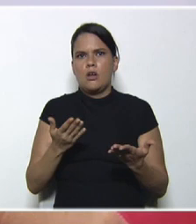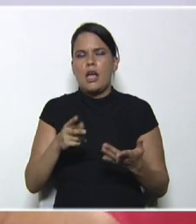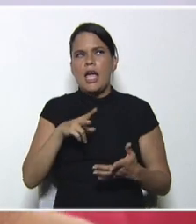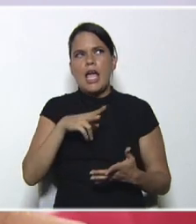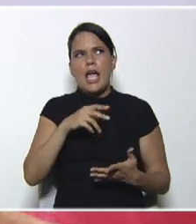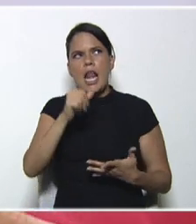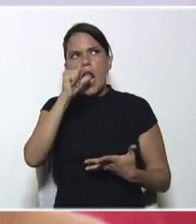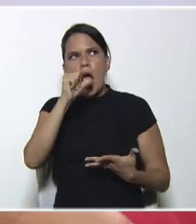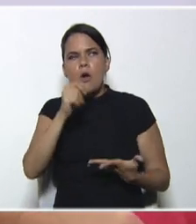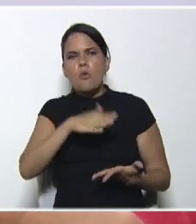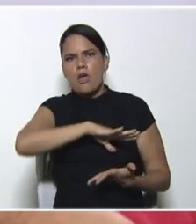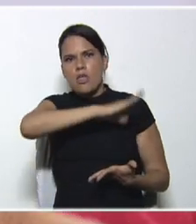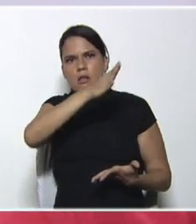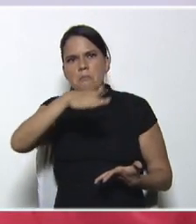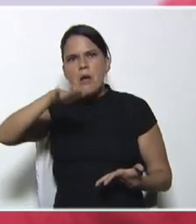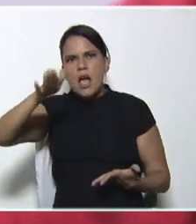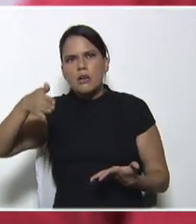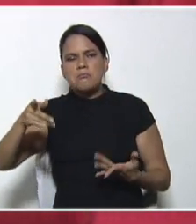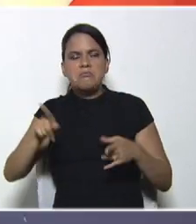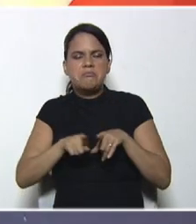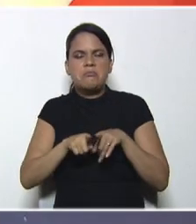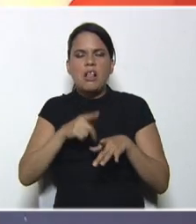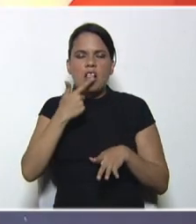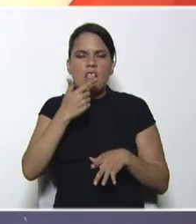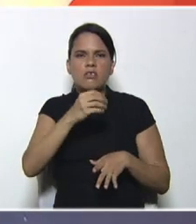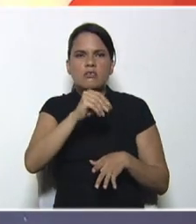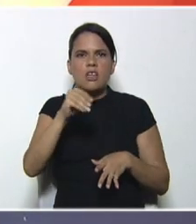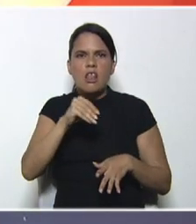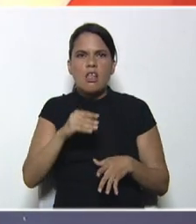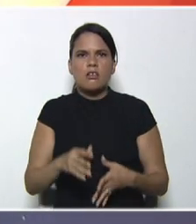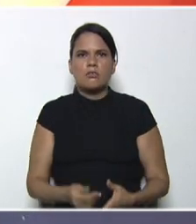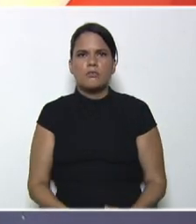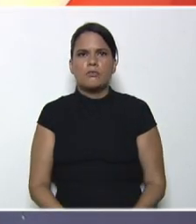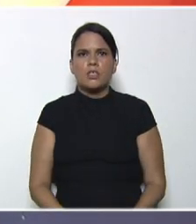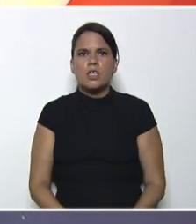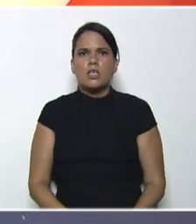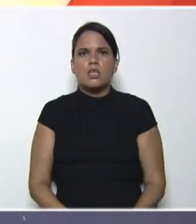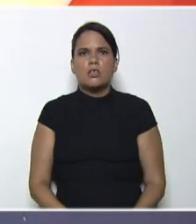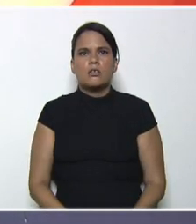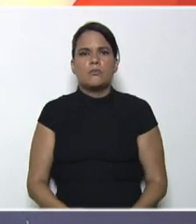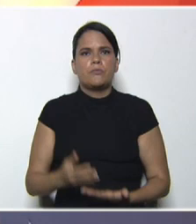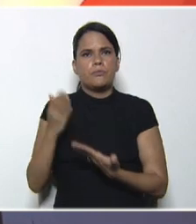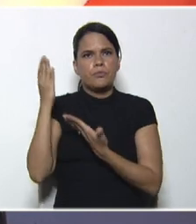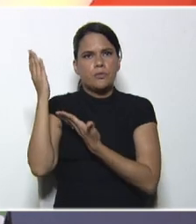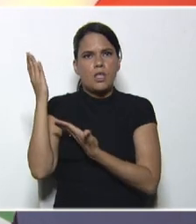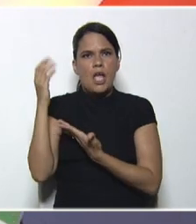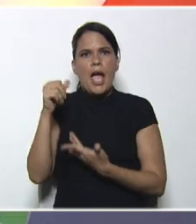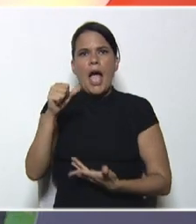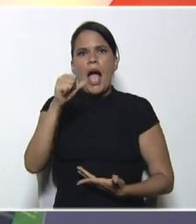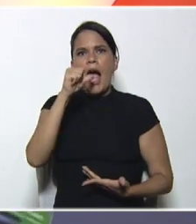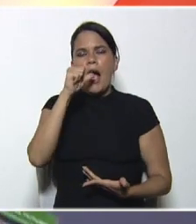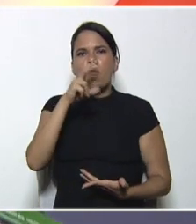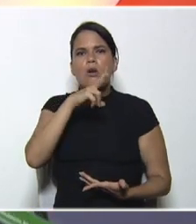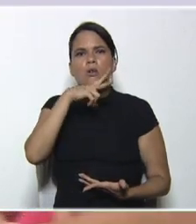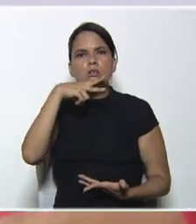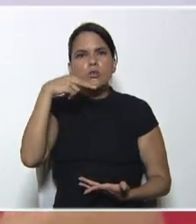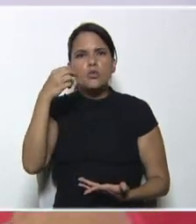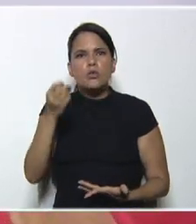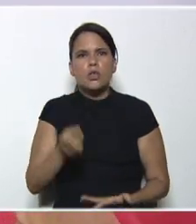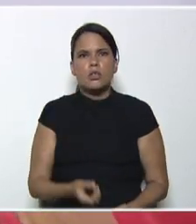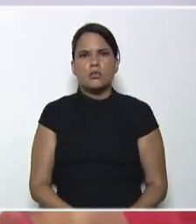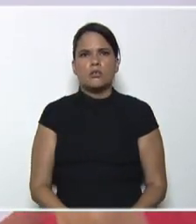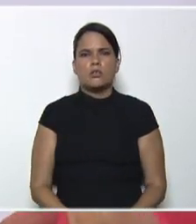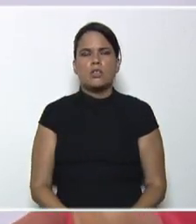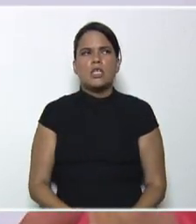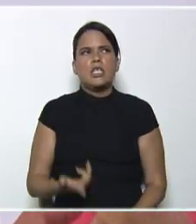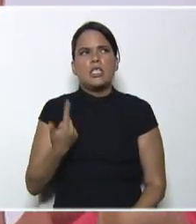mar. El agua de mar es salada, ¿cierto? Y aquí coloqué agua con azúcar. El azúcar tiene